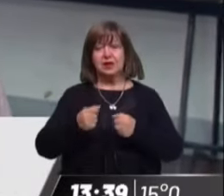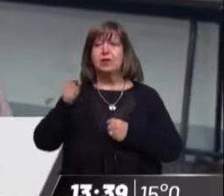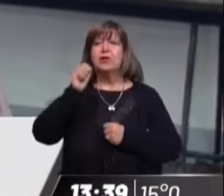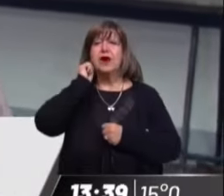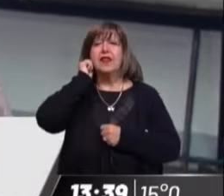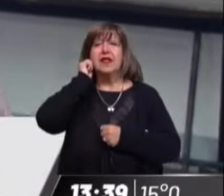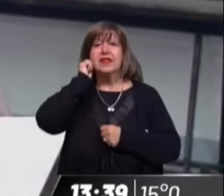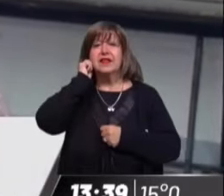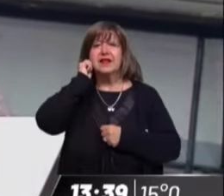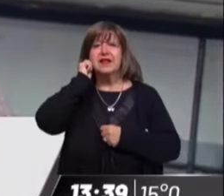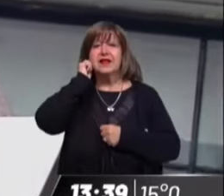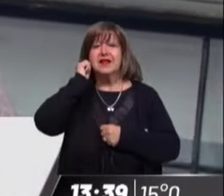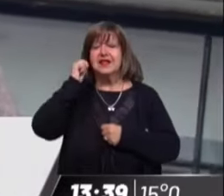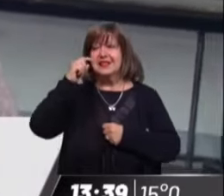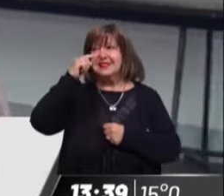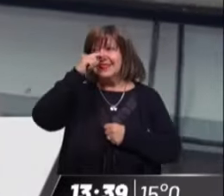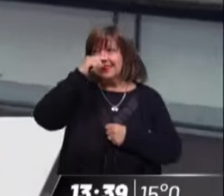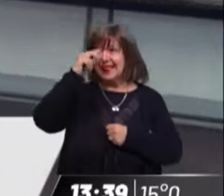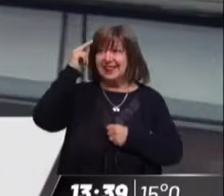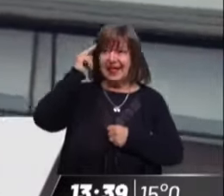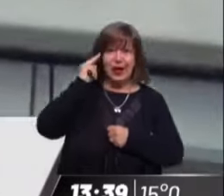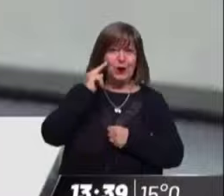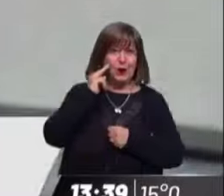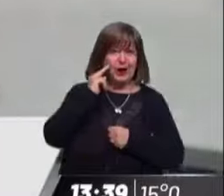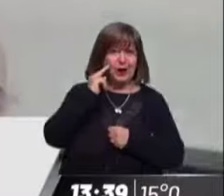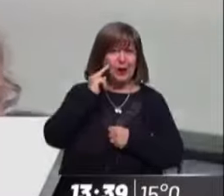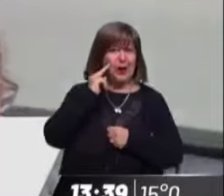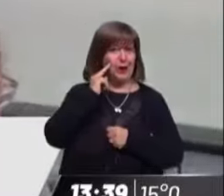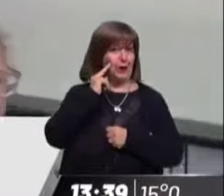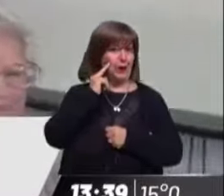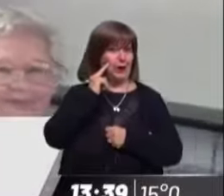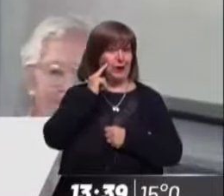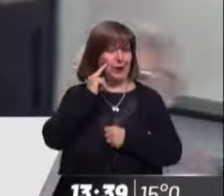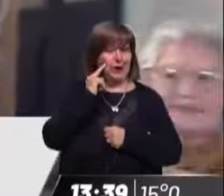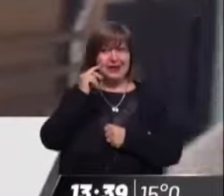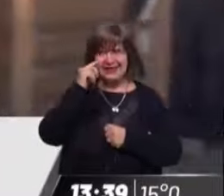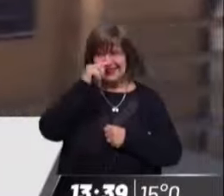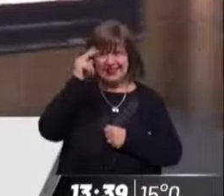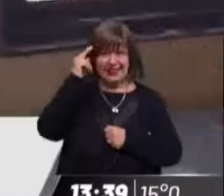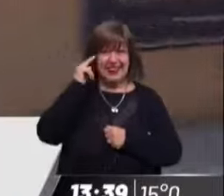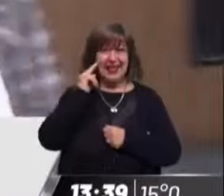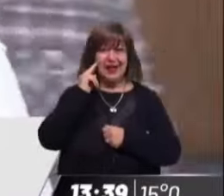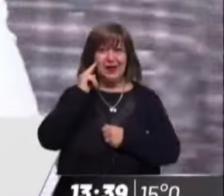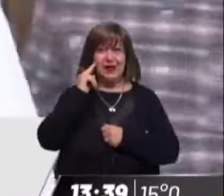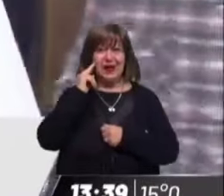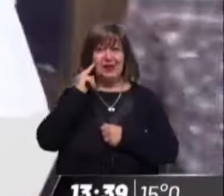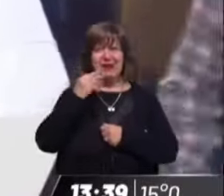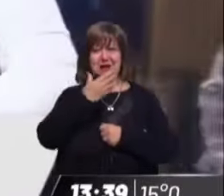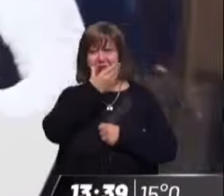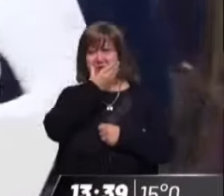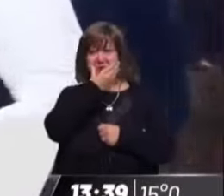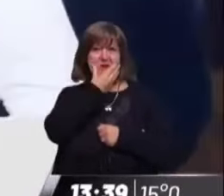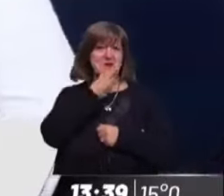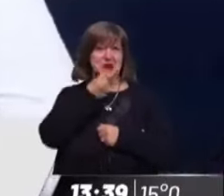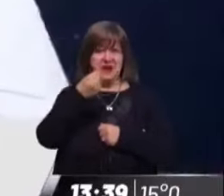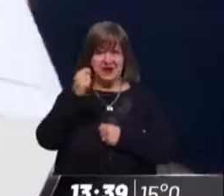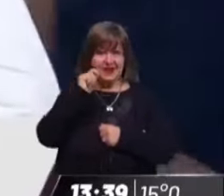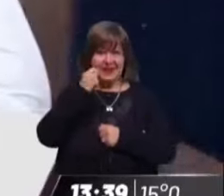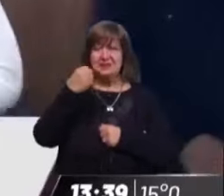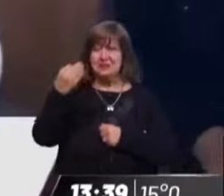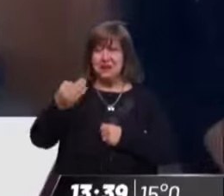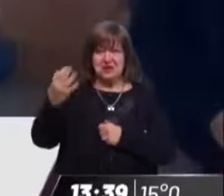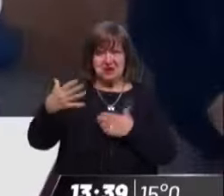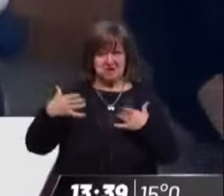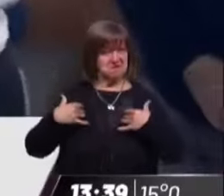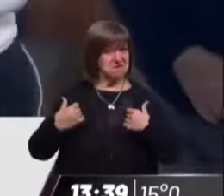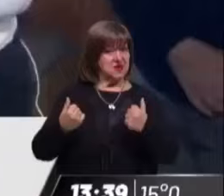tenés? 79. Vamos para ir para el otro lado. Ah, recién hablamos con estas chicas. Mirá qué divertidas estas